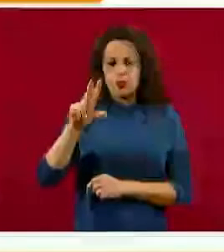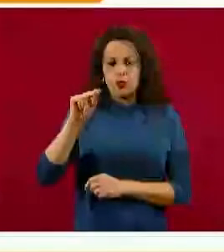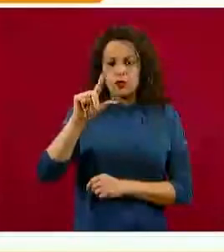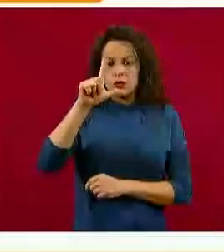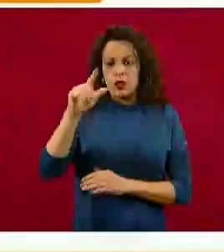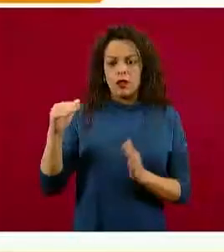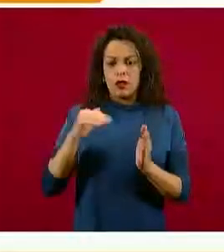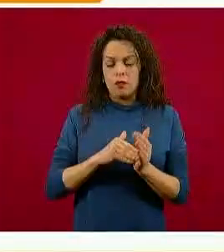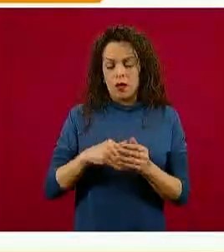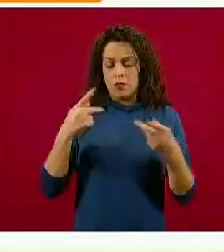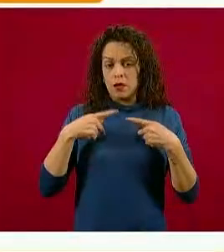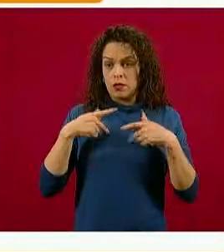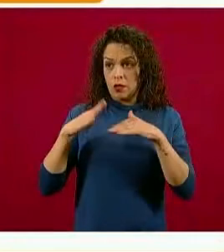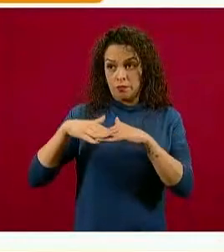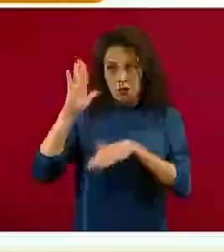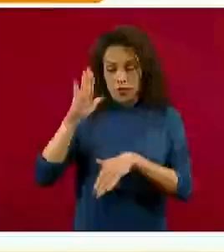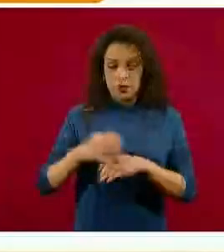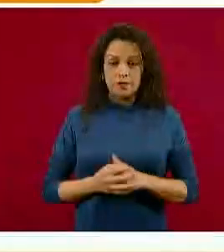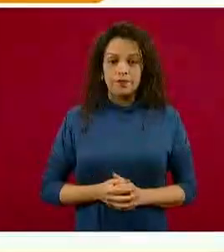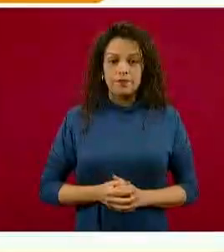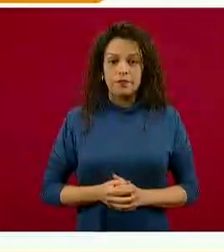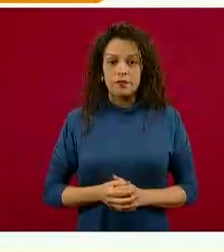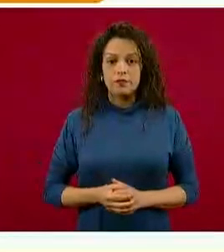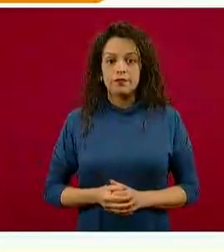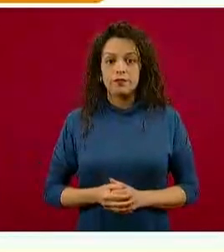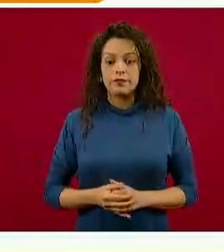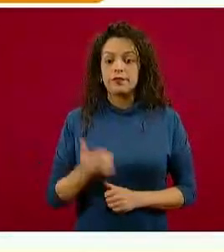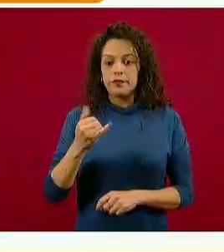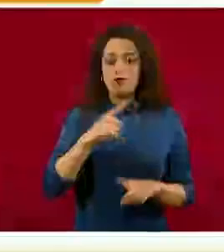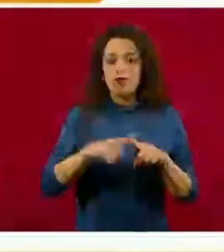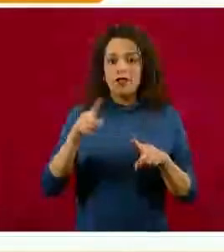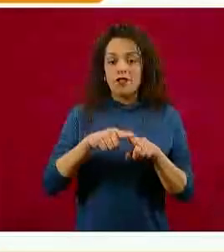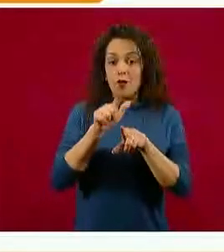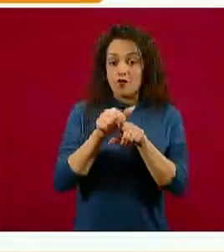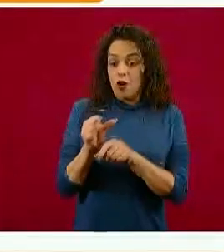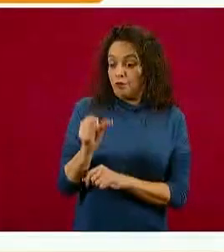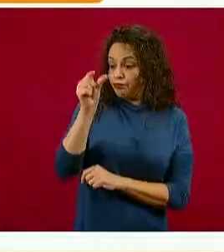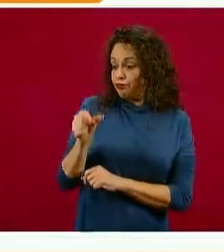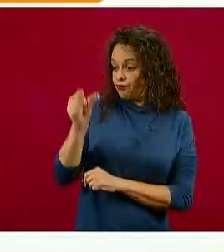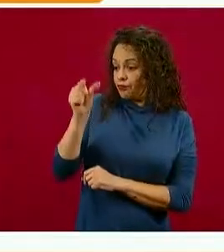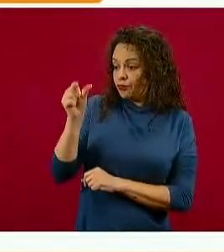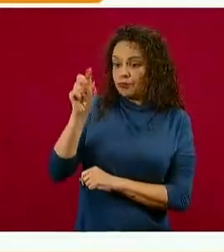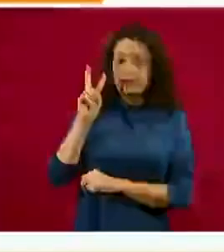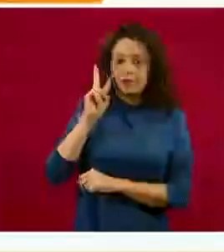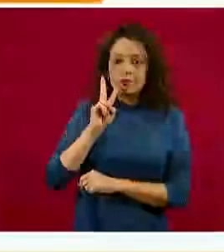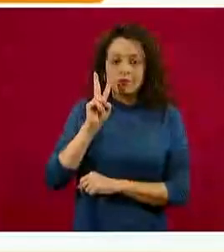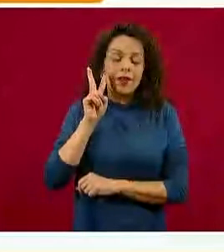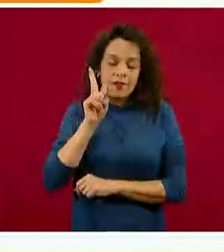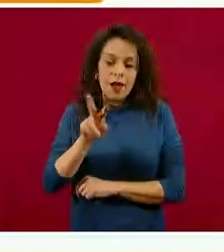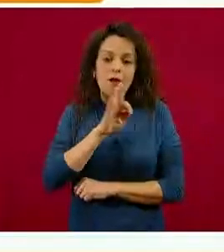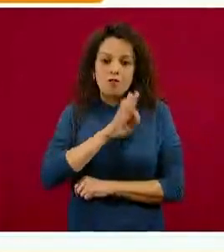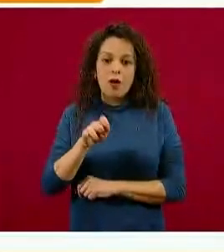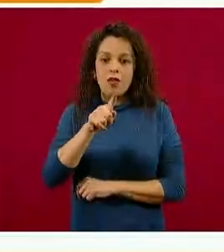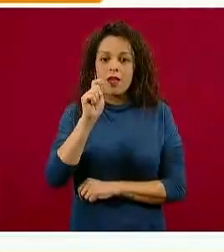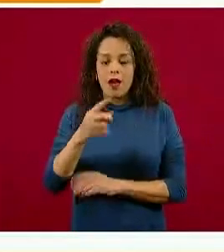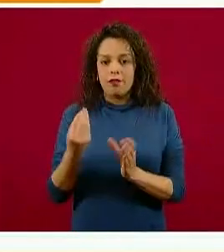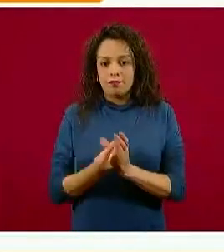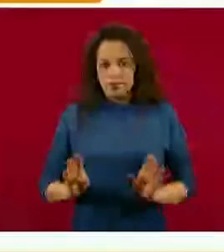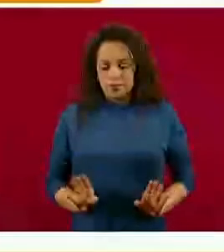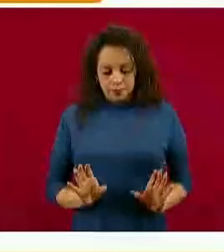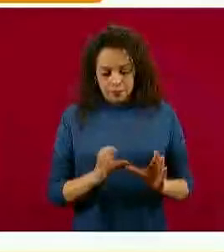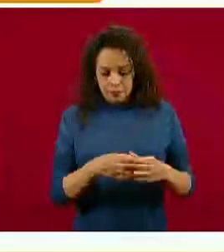2,187,000 personas. Y a su vez, en los diferentes colores podemos ver la clasificación o el momento en el cual se encuentra